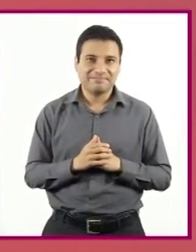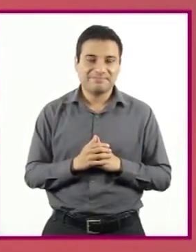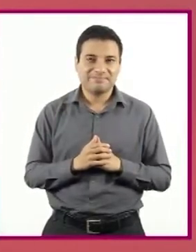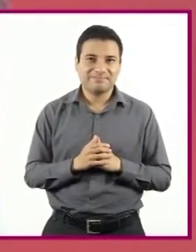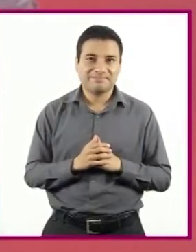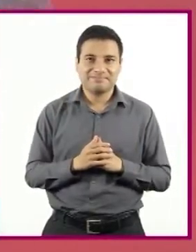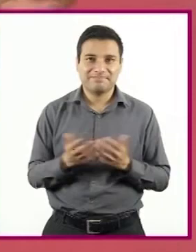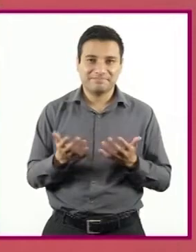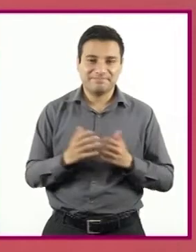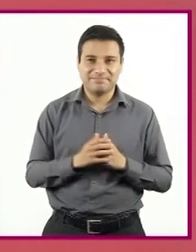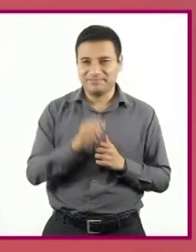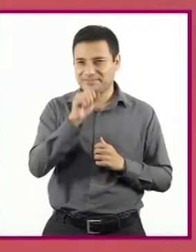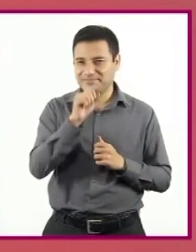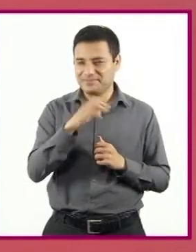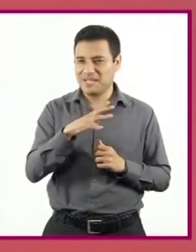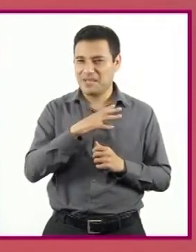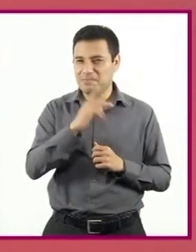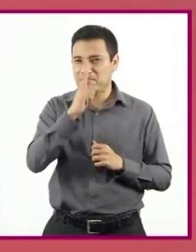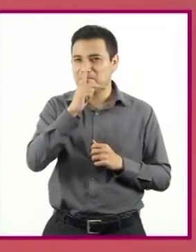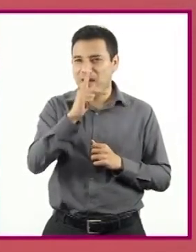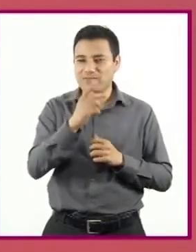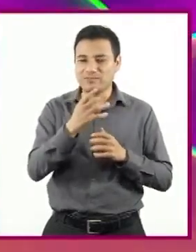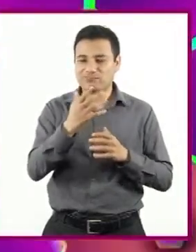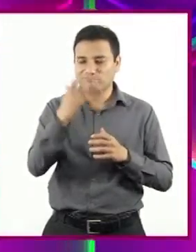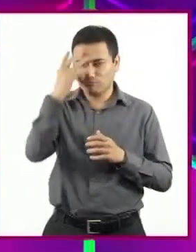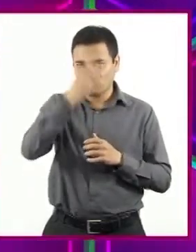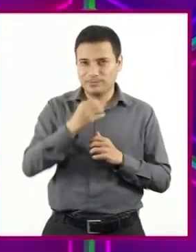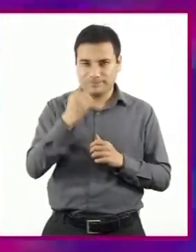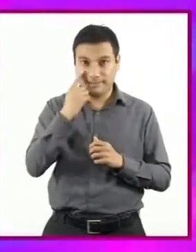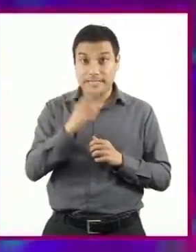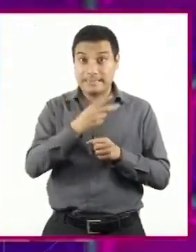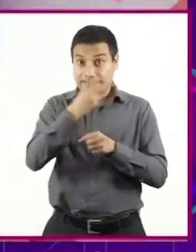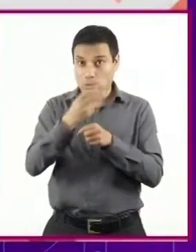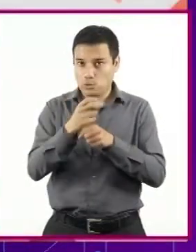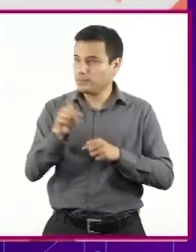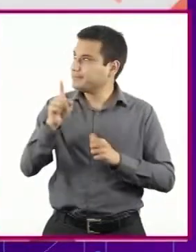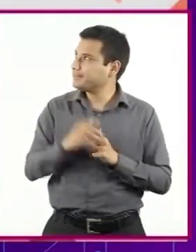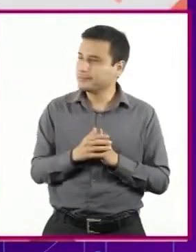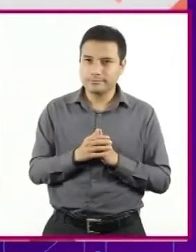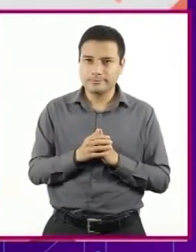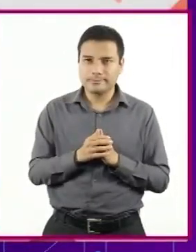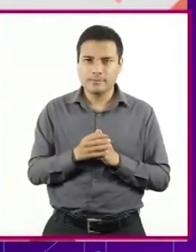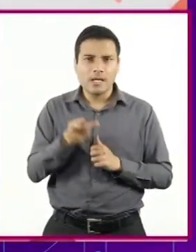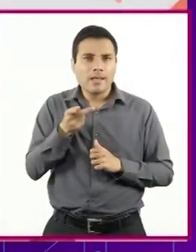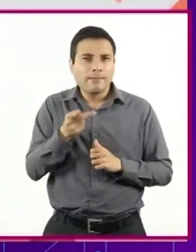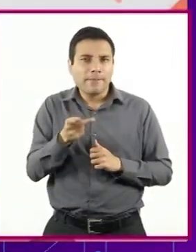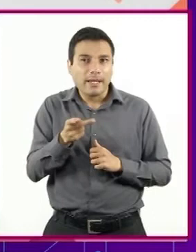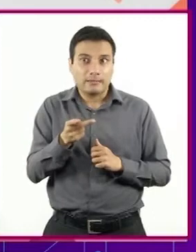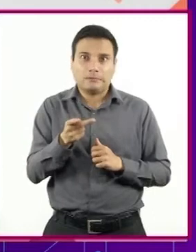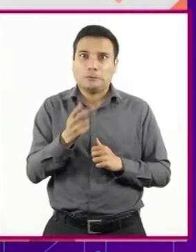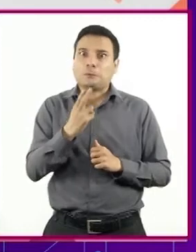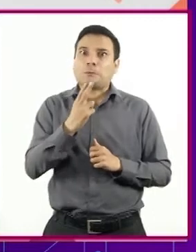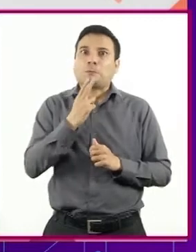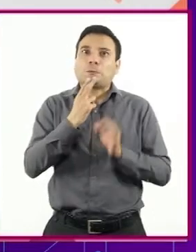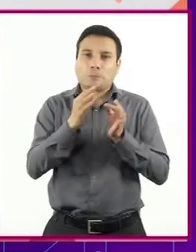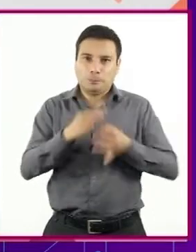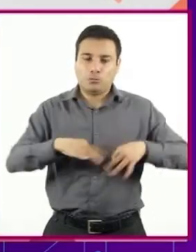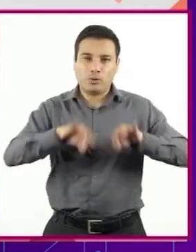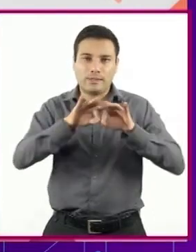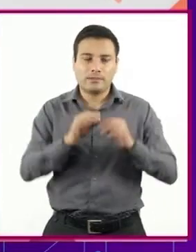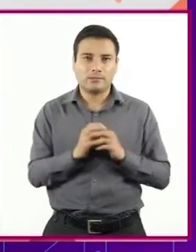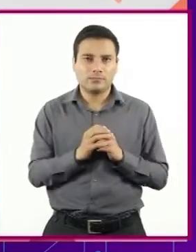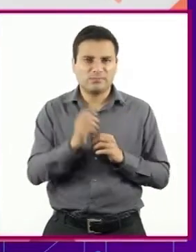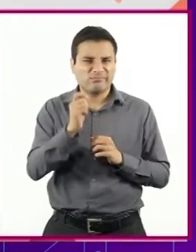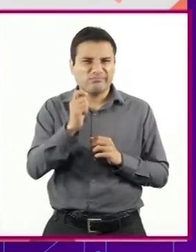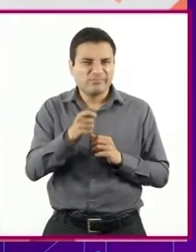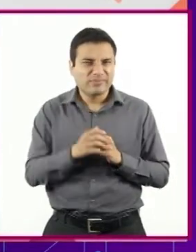y consonánticos en las palabras. El segundo texto, patitas pa' qué las quiero, es un dicho, es decir, una